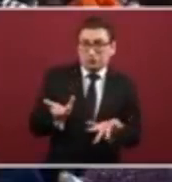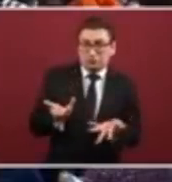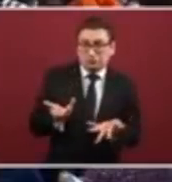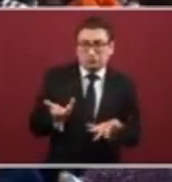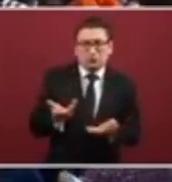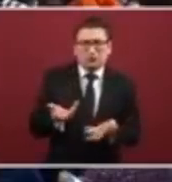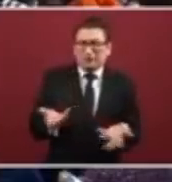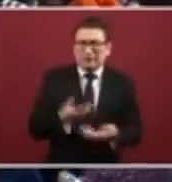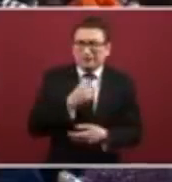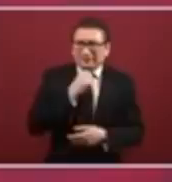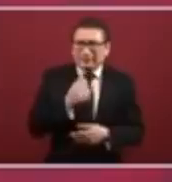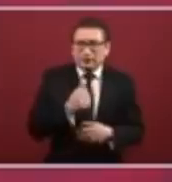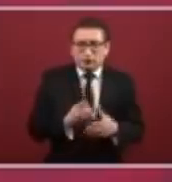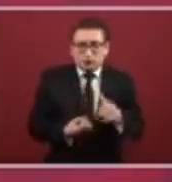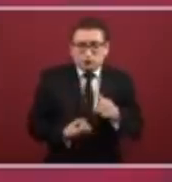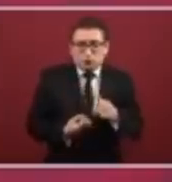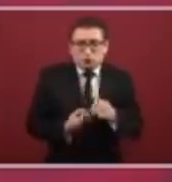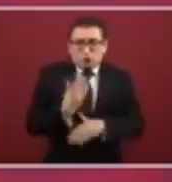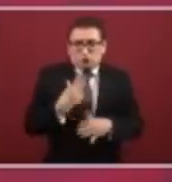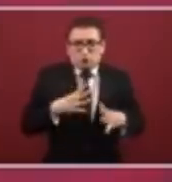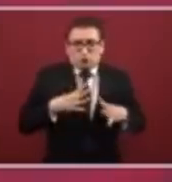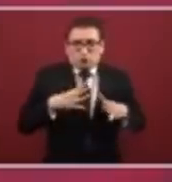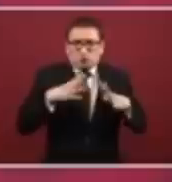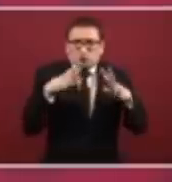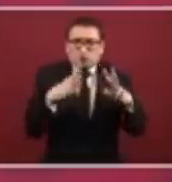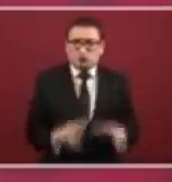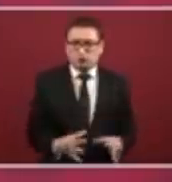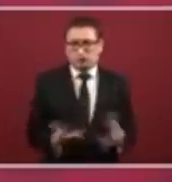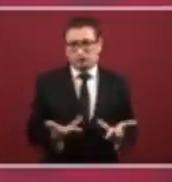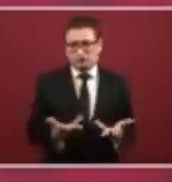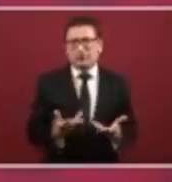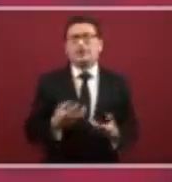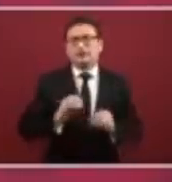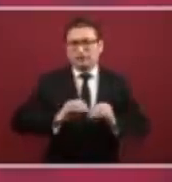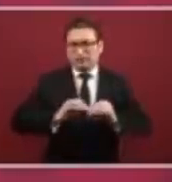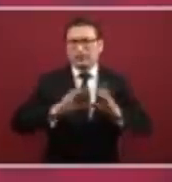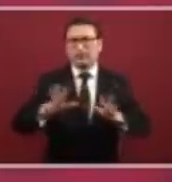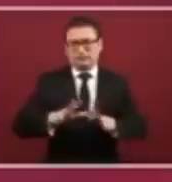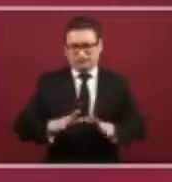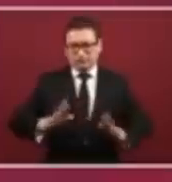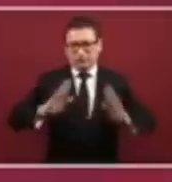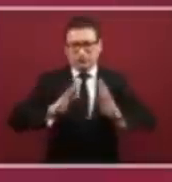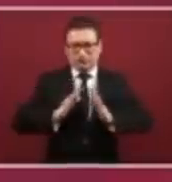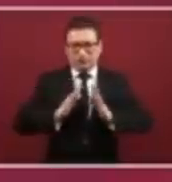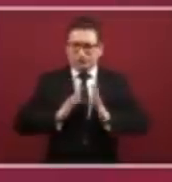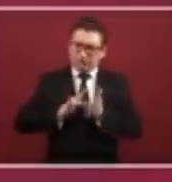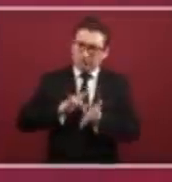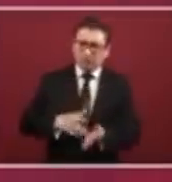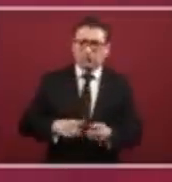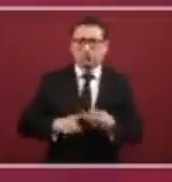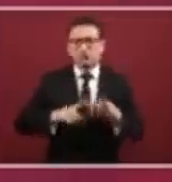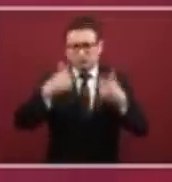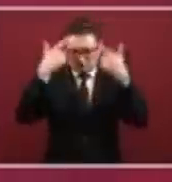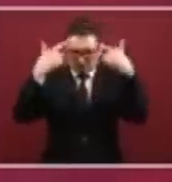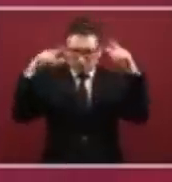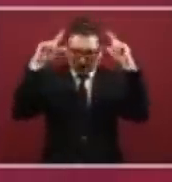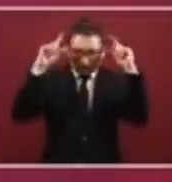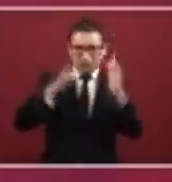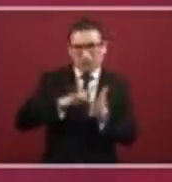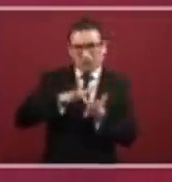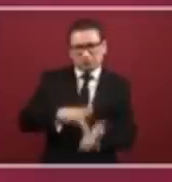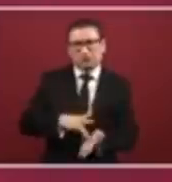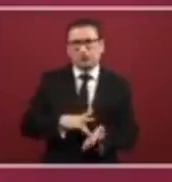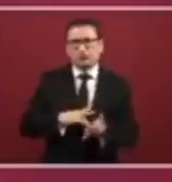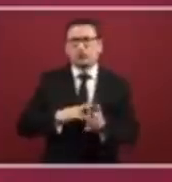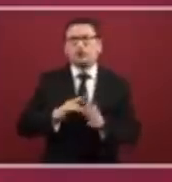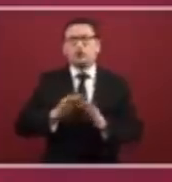nuevo. Contamos, desde luego, con el apoyo del Ejército, de la Marina, de dos